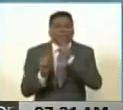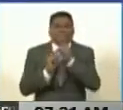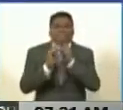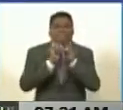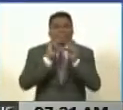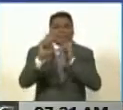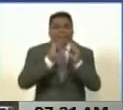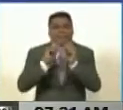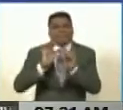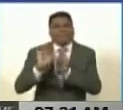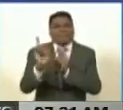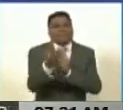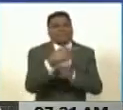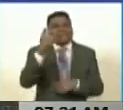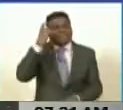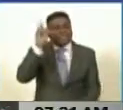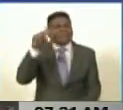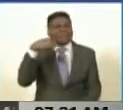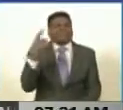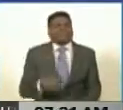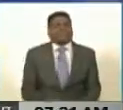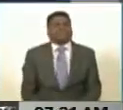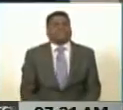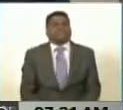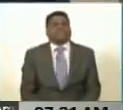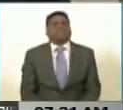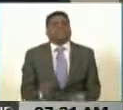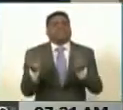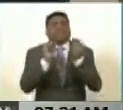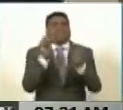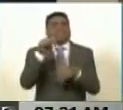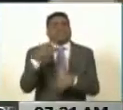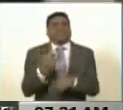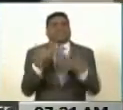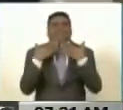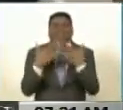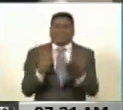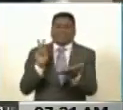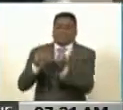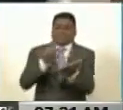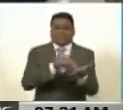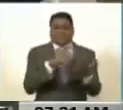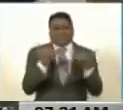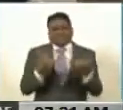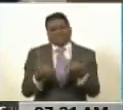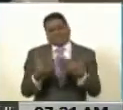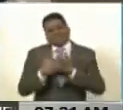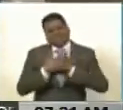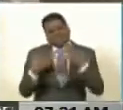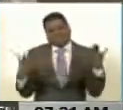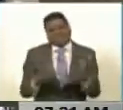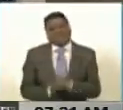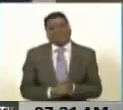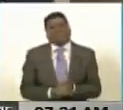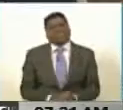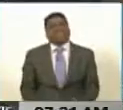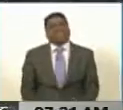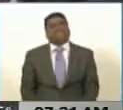de mañana para hacer un balance nacional y lo discutiremos aquí en La Pauta. Gracias por su asistencia. Muchas gracias y muy amable. Muchachos, vamos con ustedes.